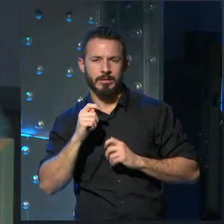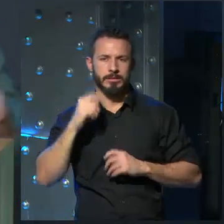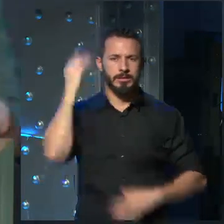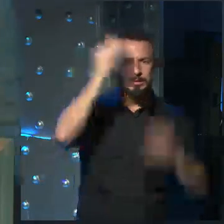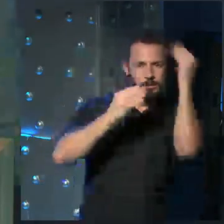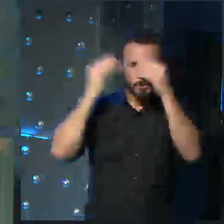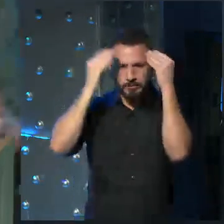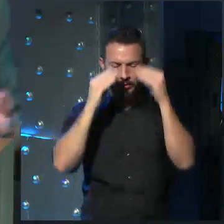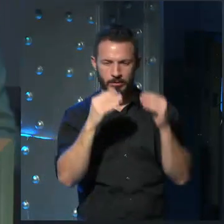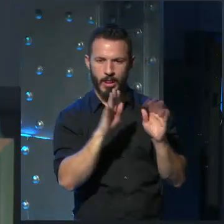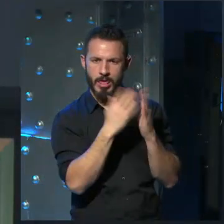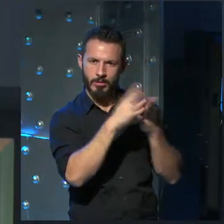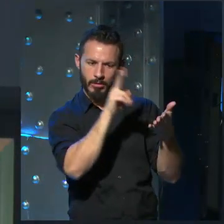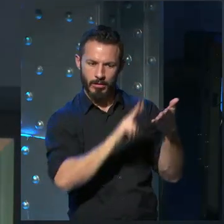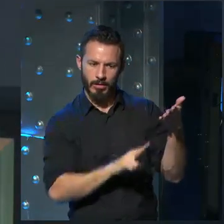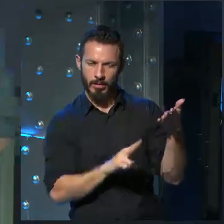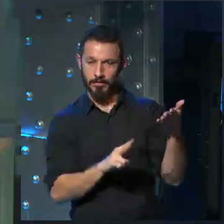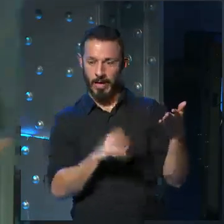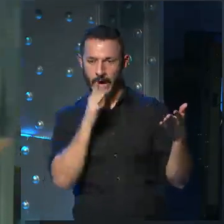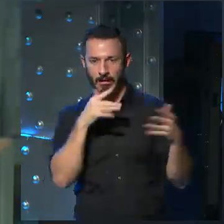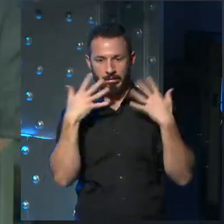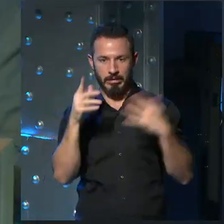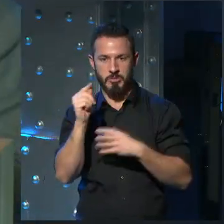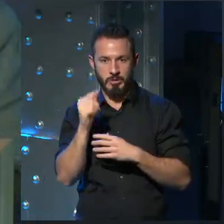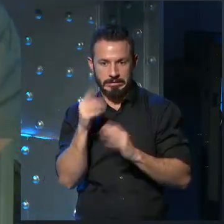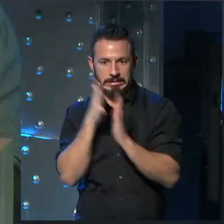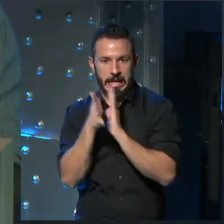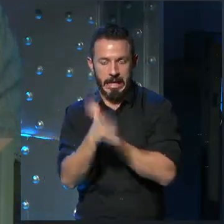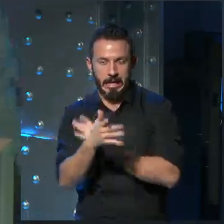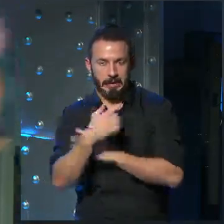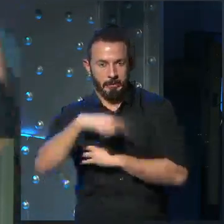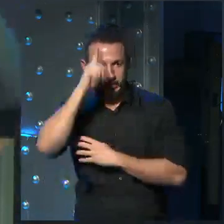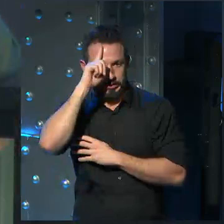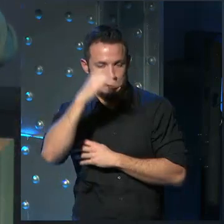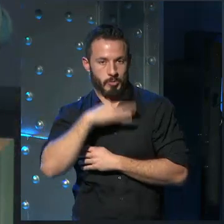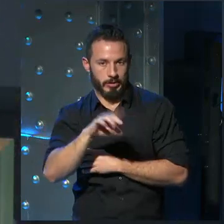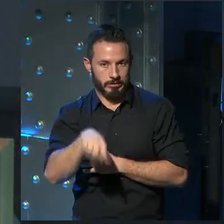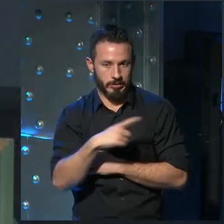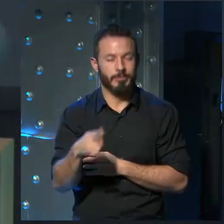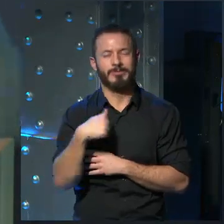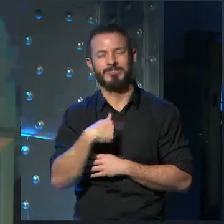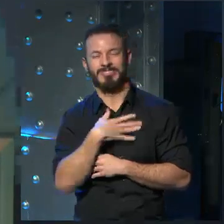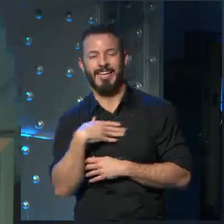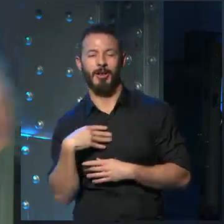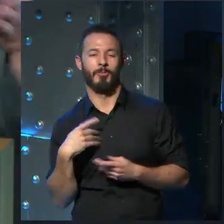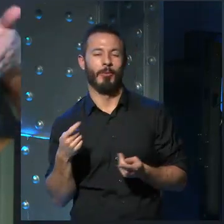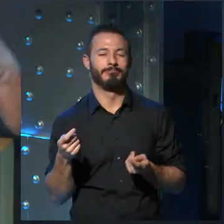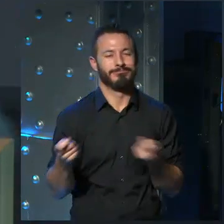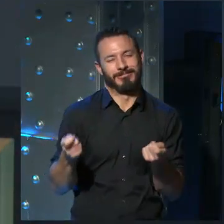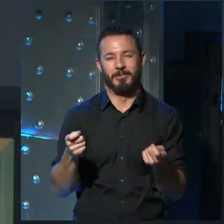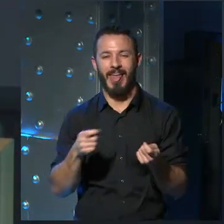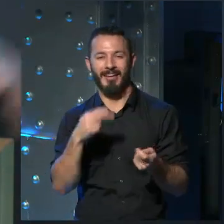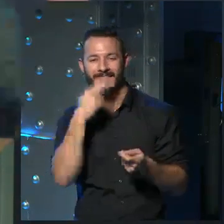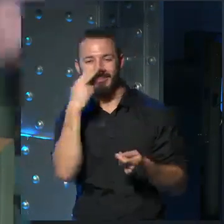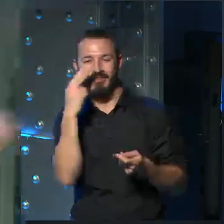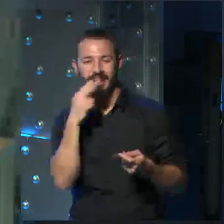lectura de tu libro, que digo, no sé si en 10 minutos lo que voy a intentar es dibujar algunas provocaciones para provocar ese interés